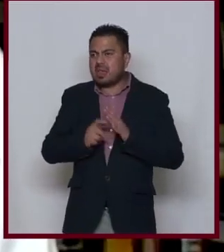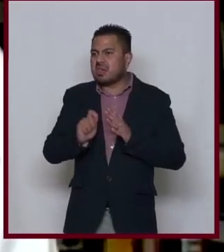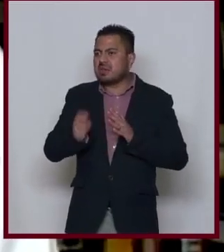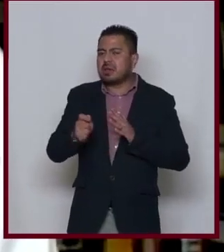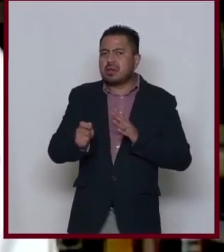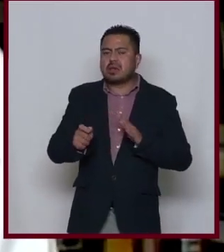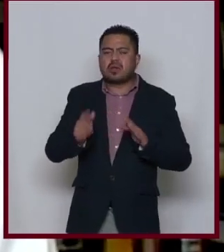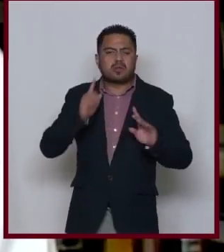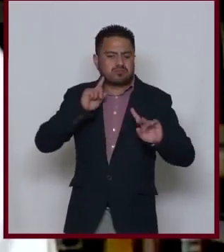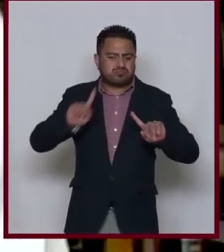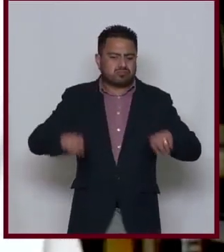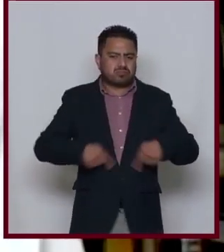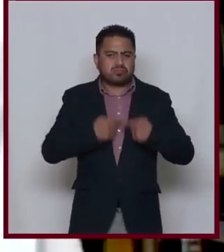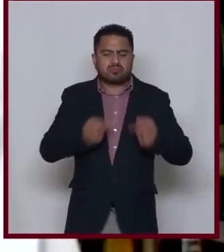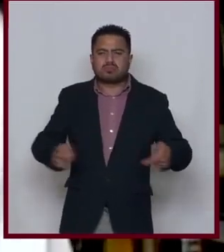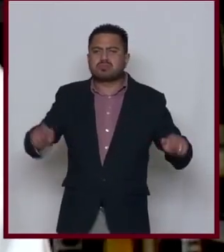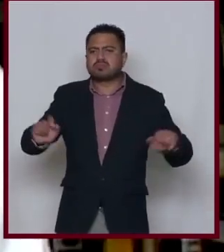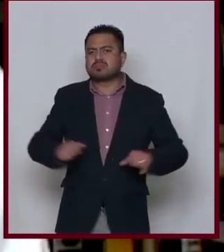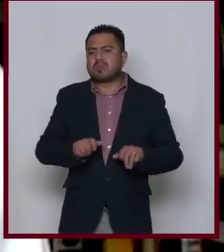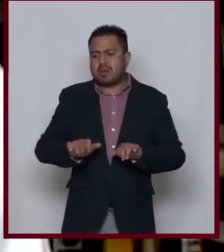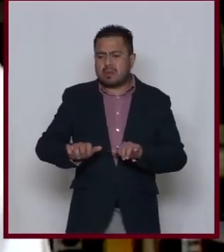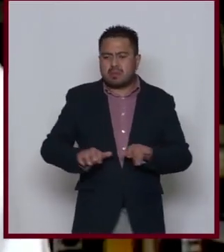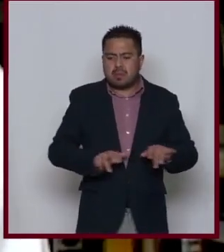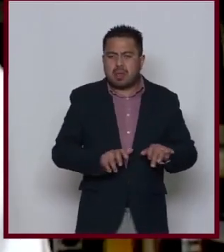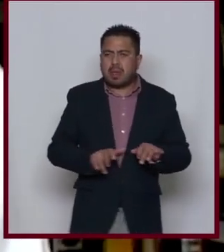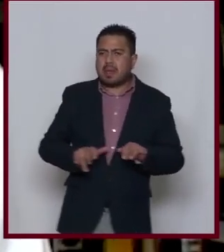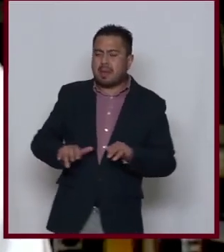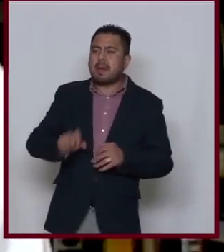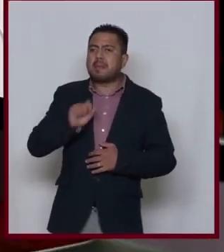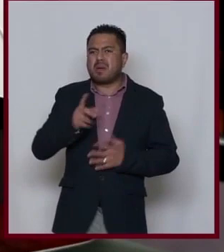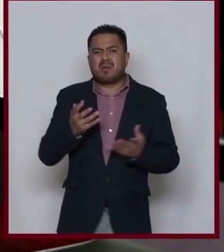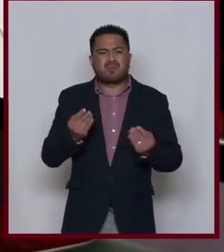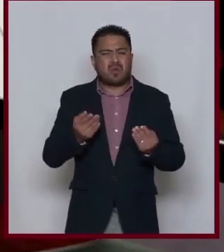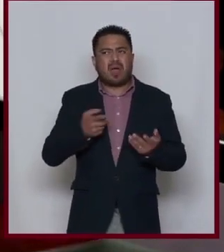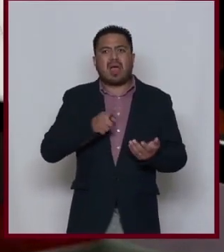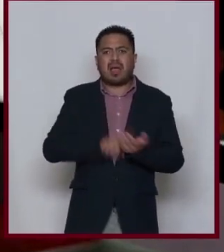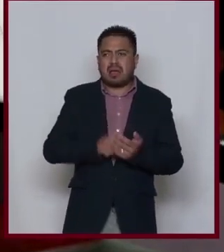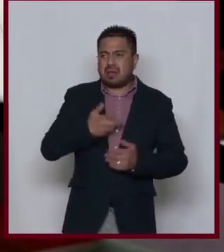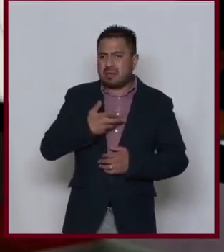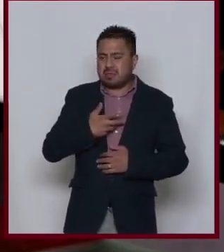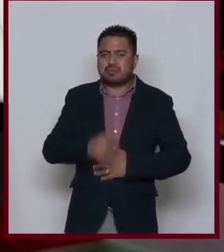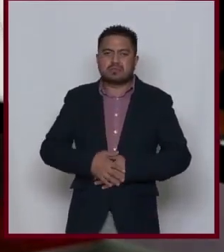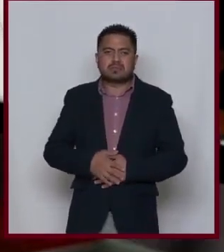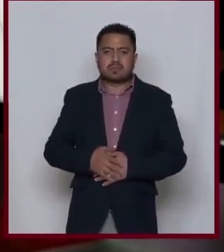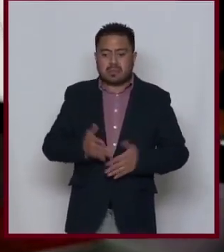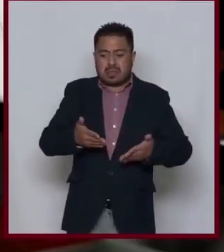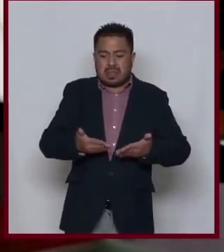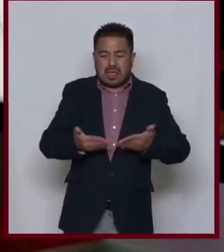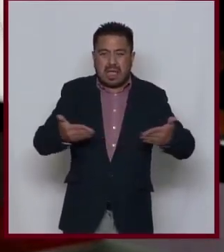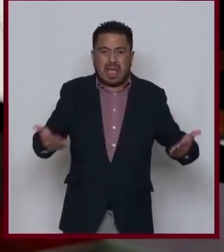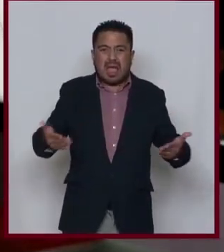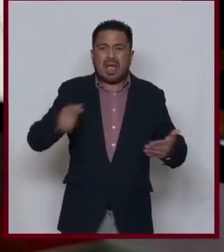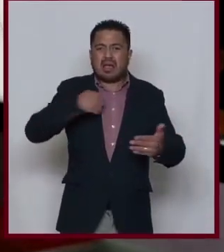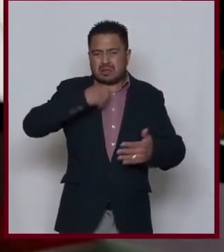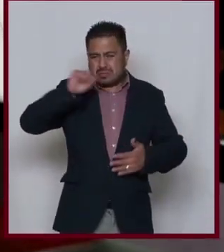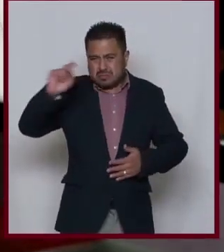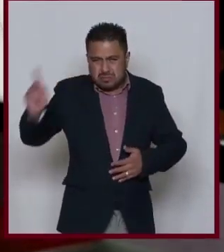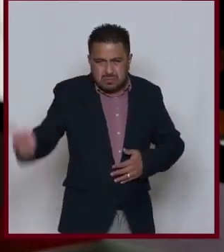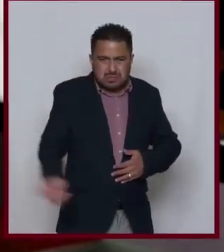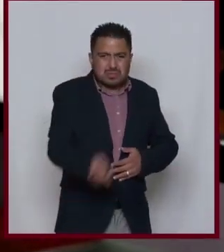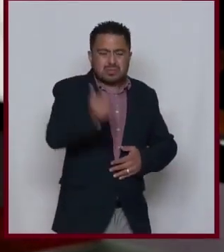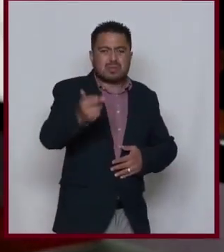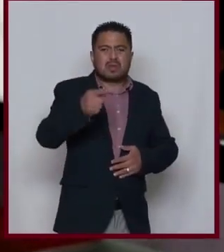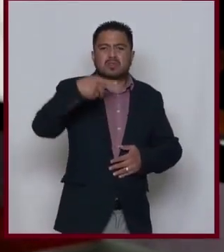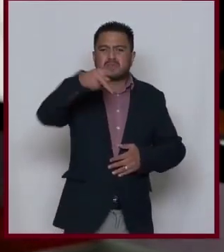es concertista de piano también. Así que, pues hay muchos. Y ahora le voy a hacer la pregunta al revés. Desde